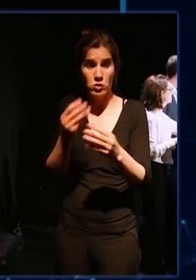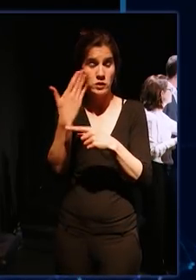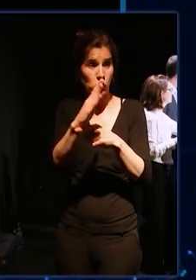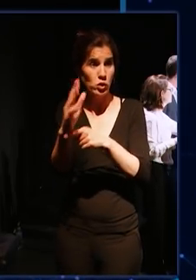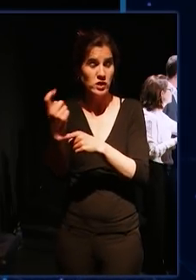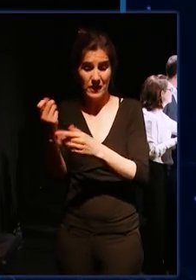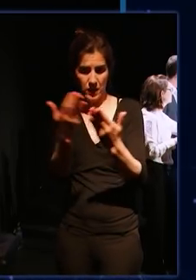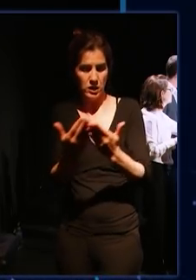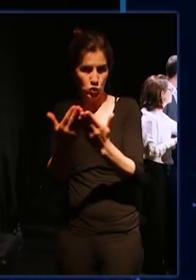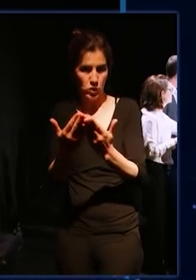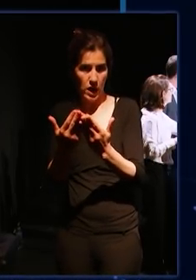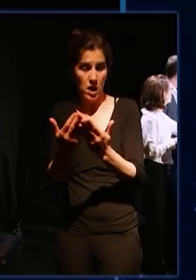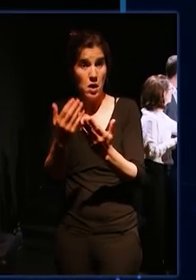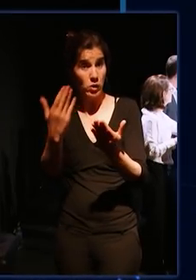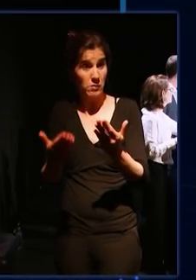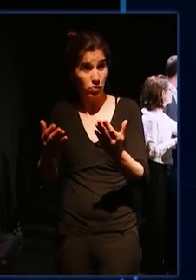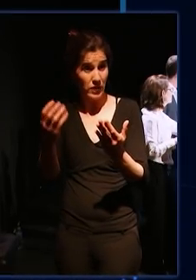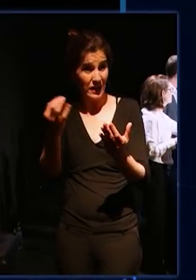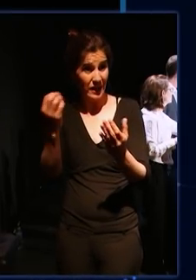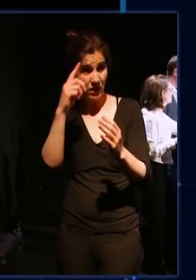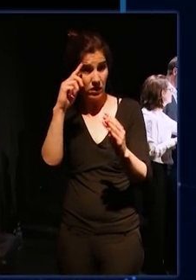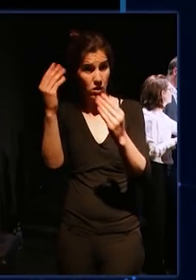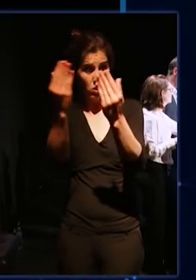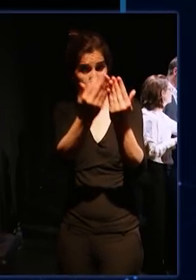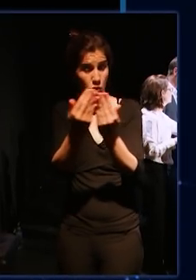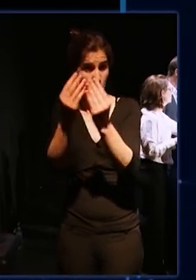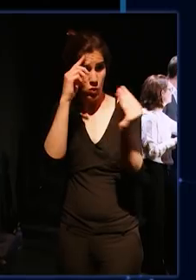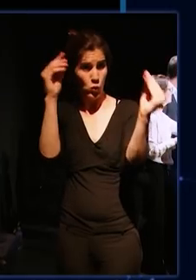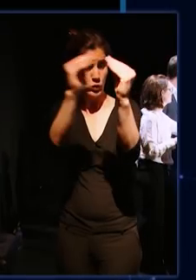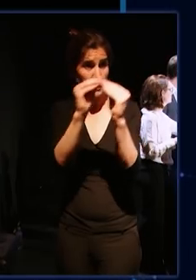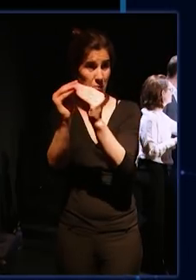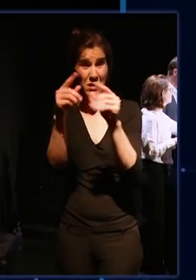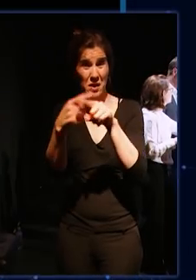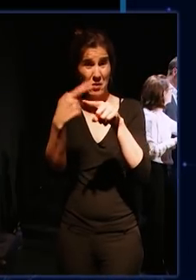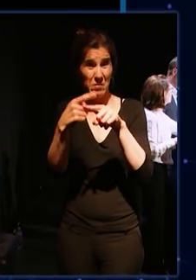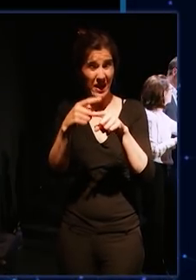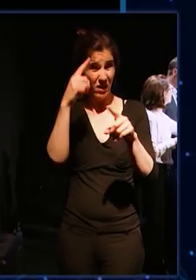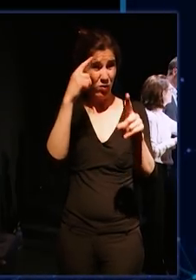que mirarlas, eso se puede consensuar, porque el coche tampoco es un demonio, ¿no?